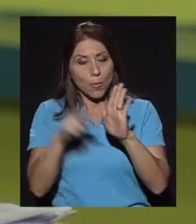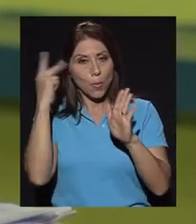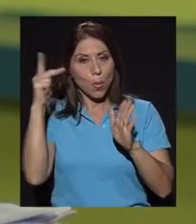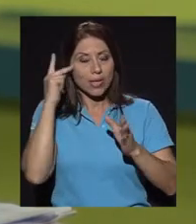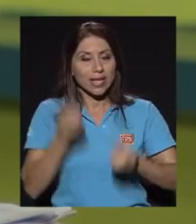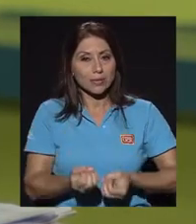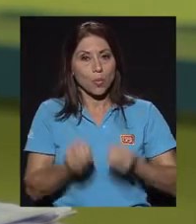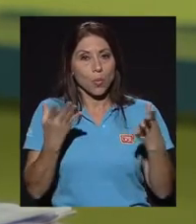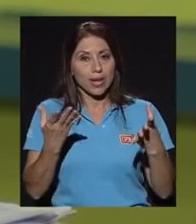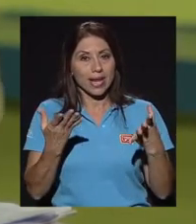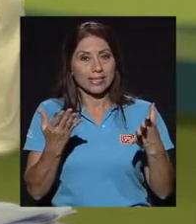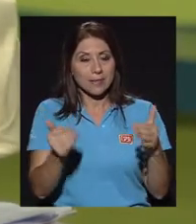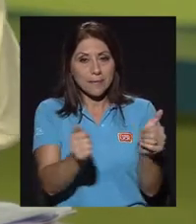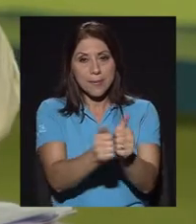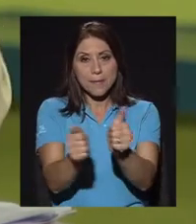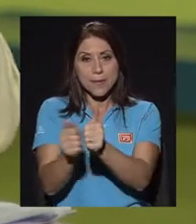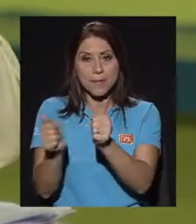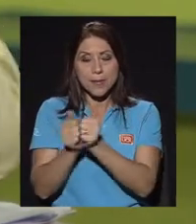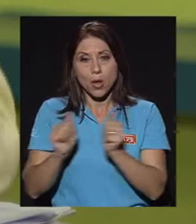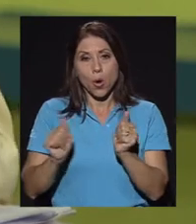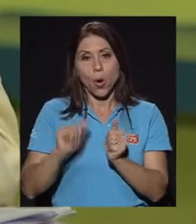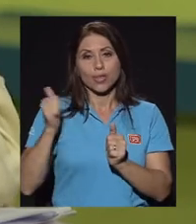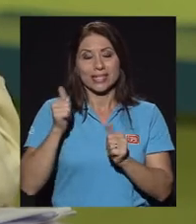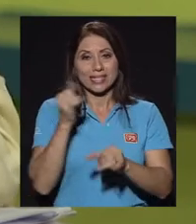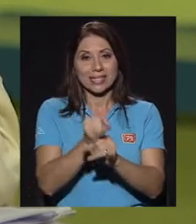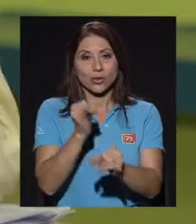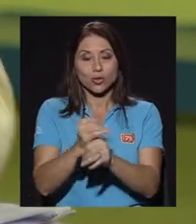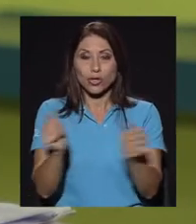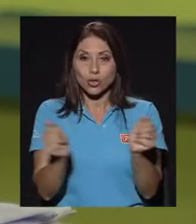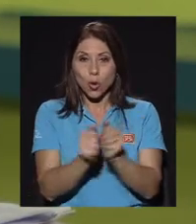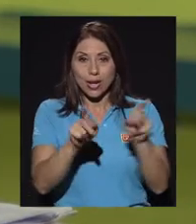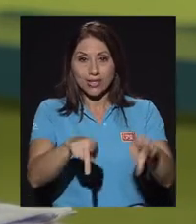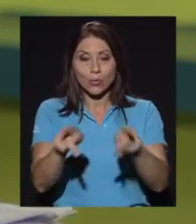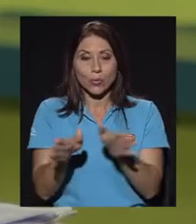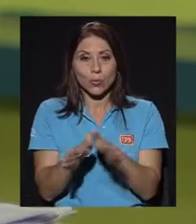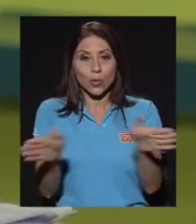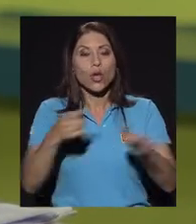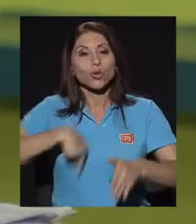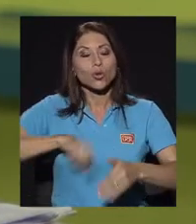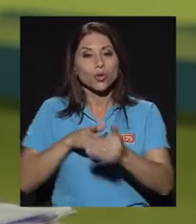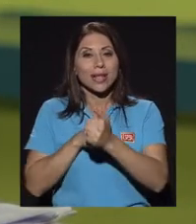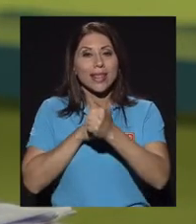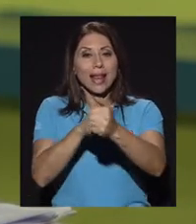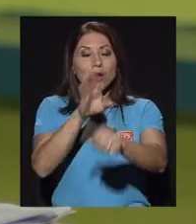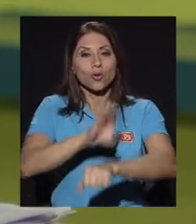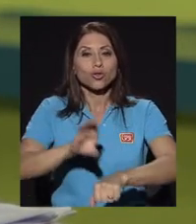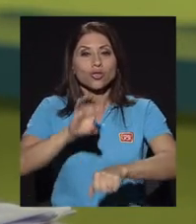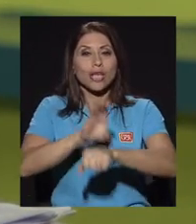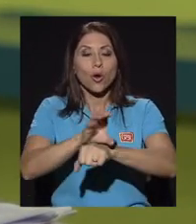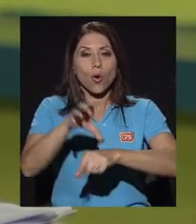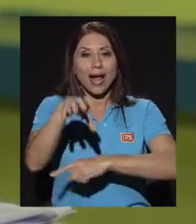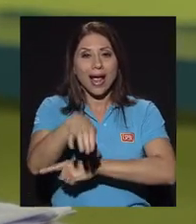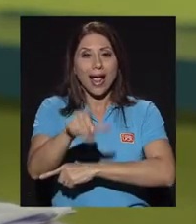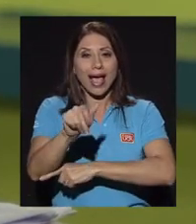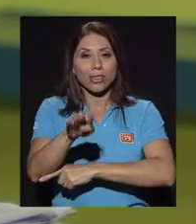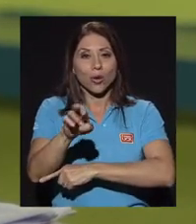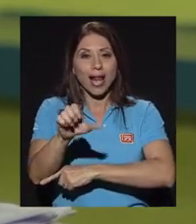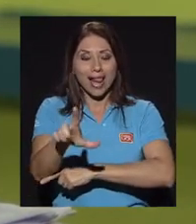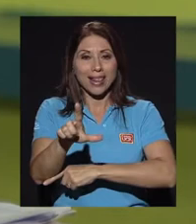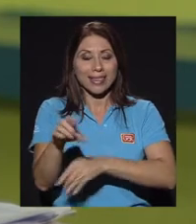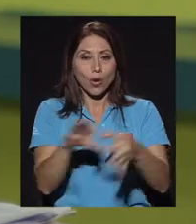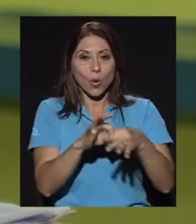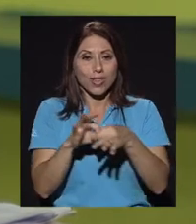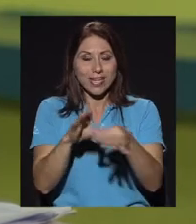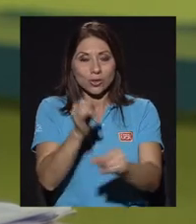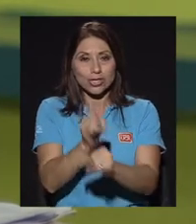públicas de manera conjunta con otras instituciones y la ciudadanía, vamos a liderar el Consejo Cantonal de Coordinación Institucional tal